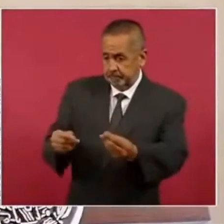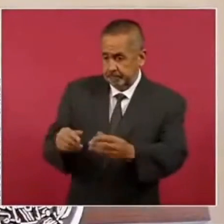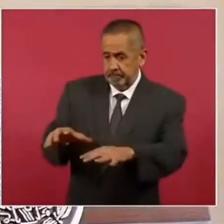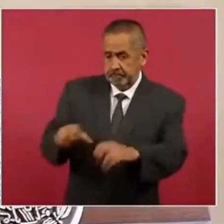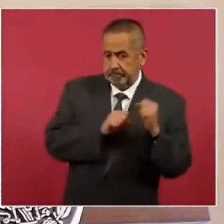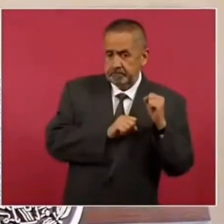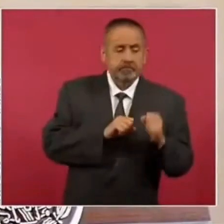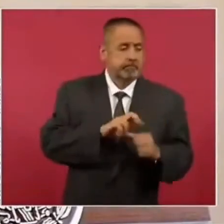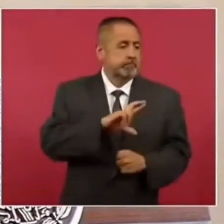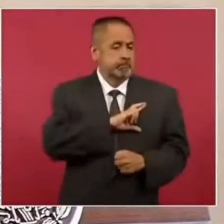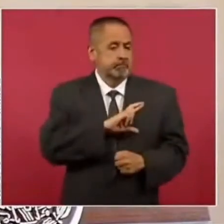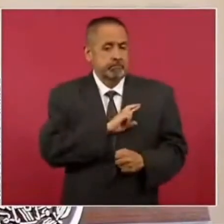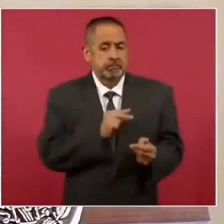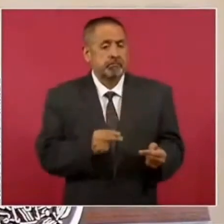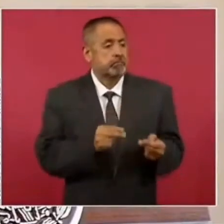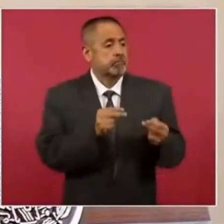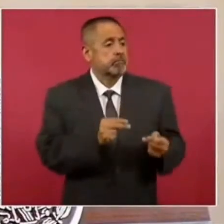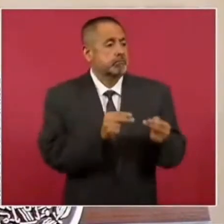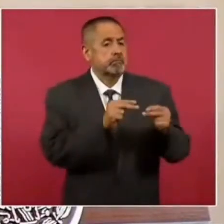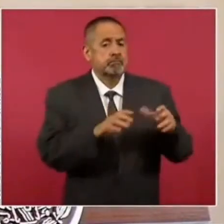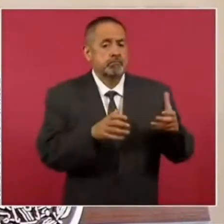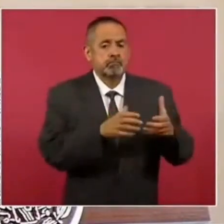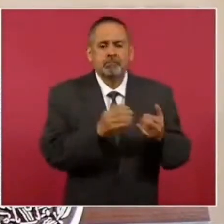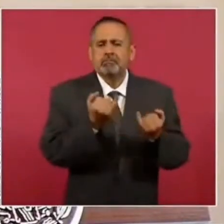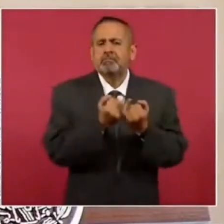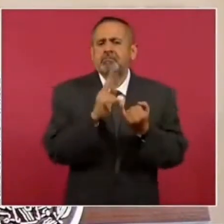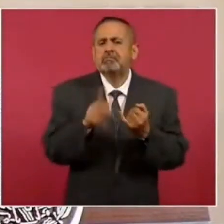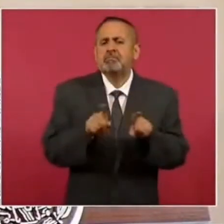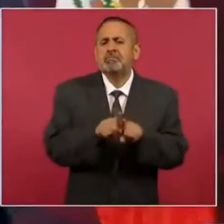consumidores, como en Europa,